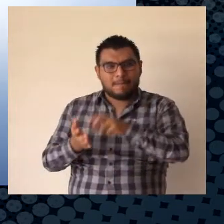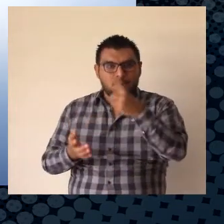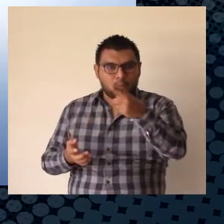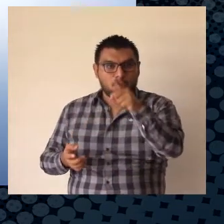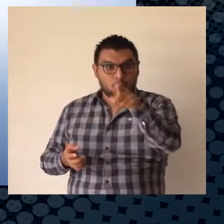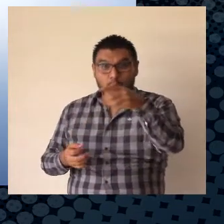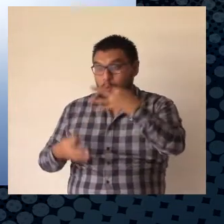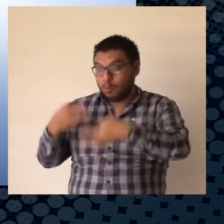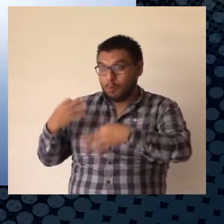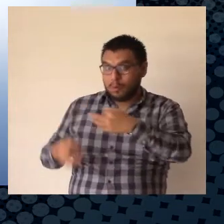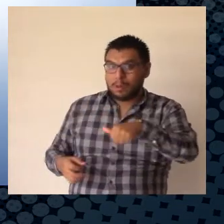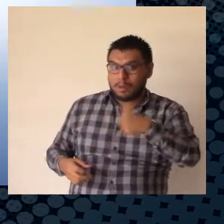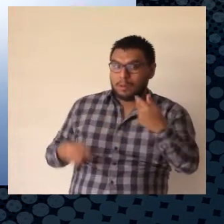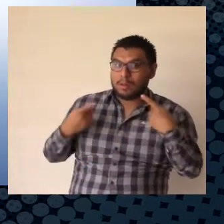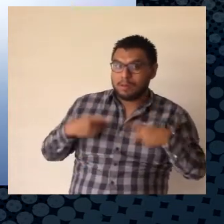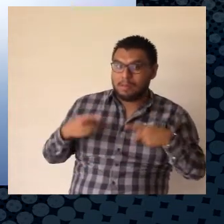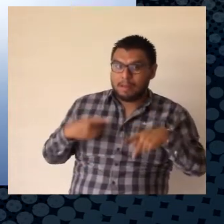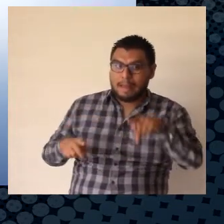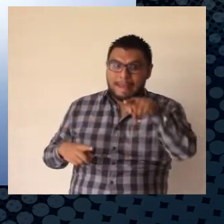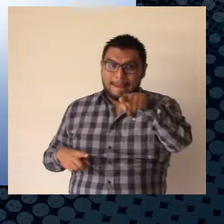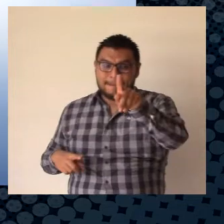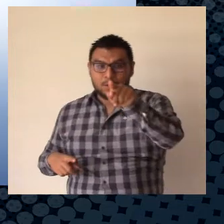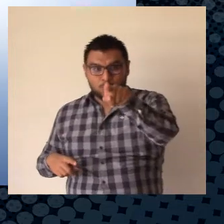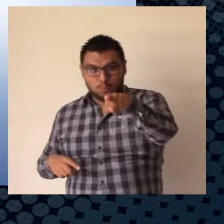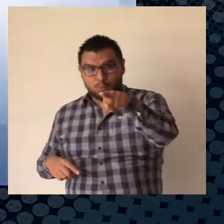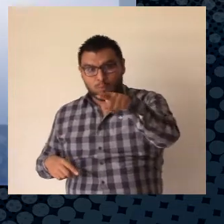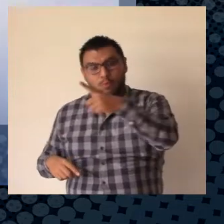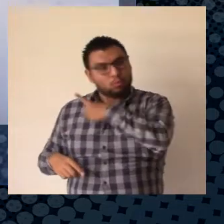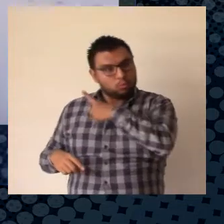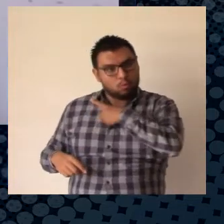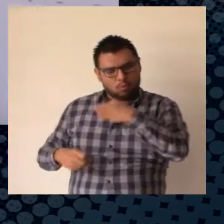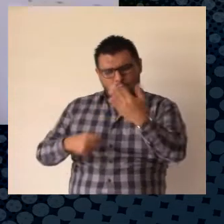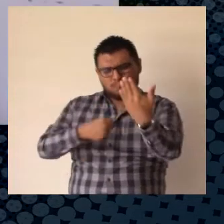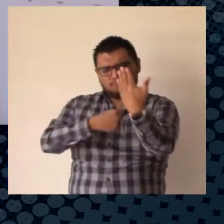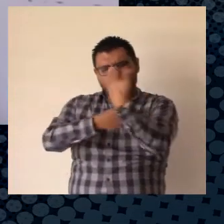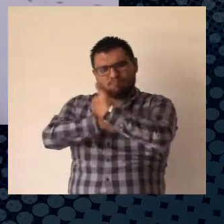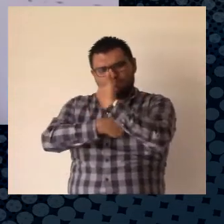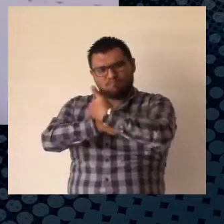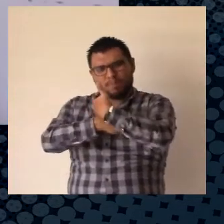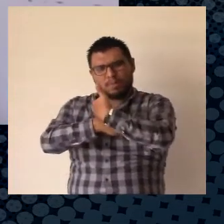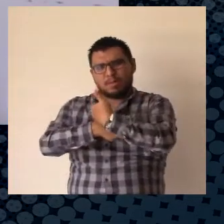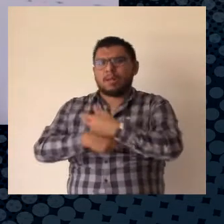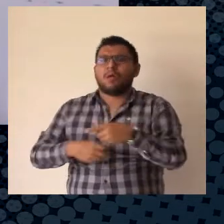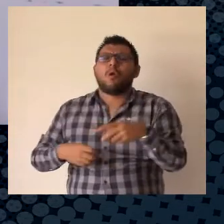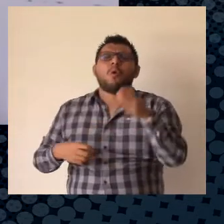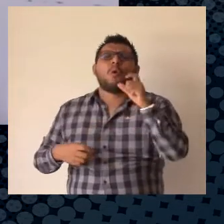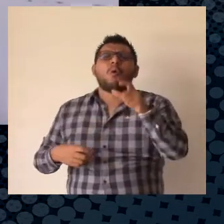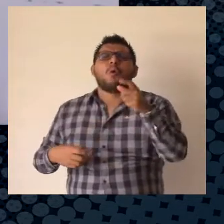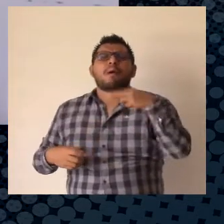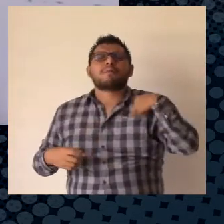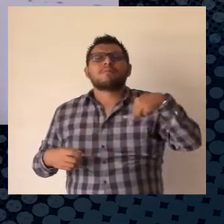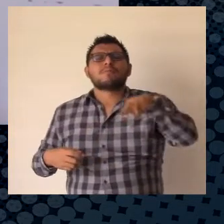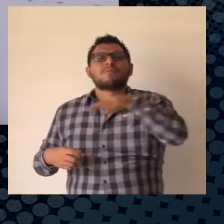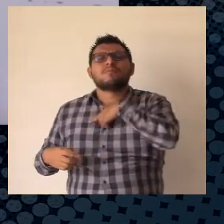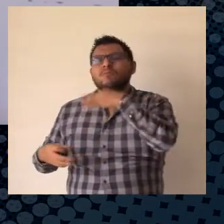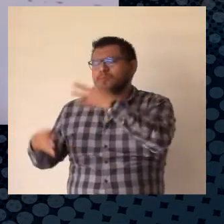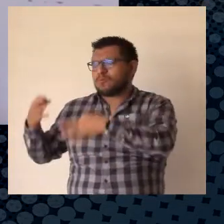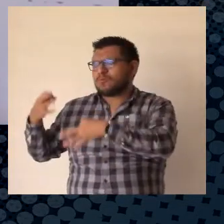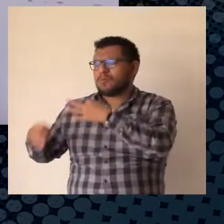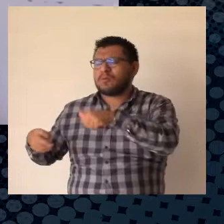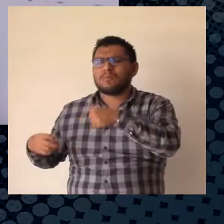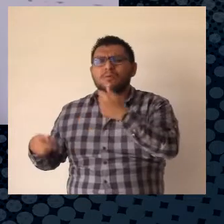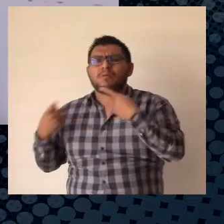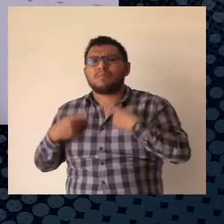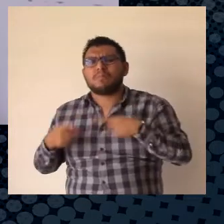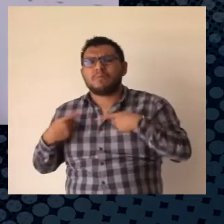a otro, te condenas a ti mismo. Hermanos, cuando nosotros juzgamos a otro, sin